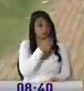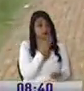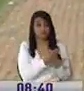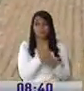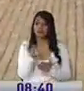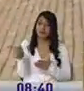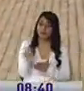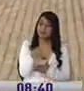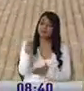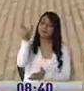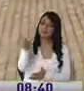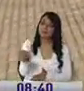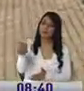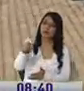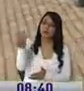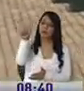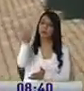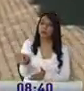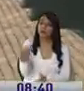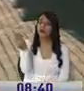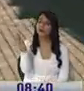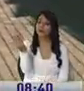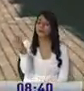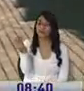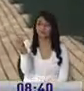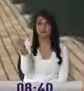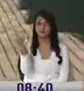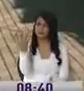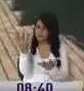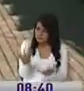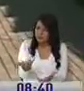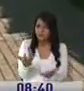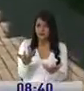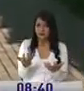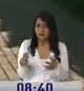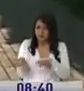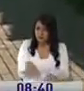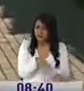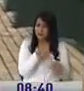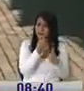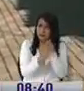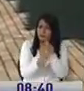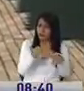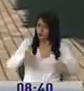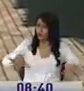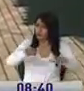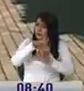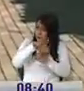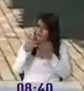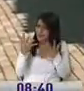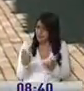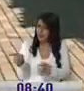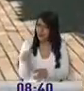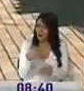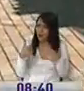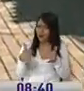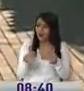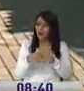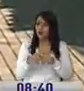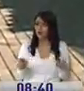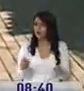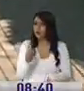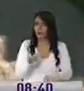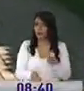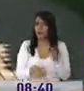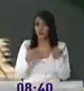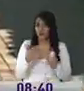conversar con otro morador es una persona joven Que obviamente quiere realizar varias actividades deportivas en este sector pero como vamos a pisar en estos